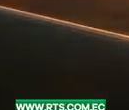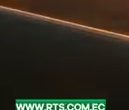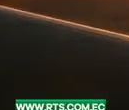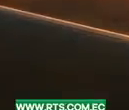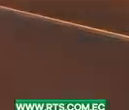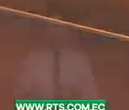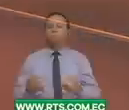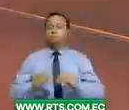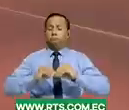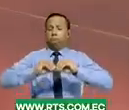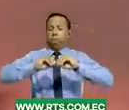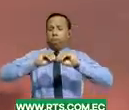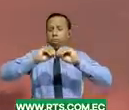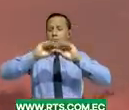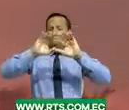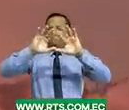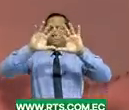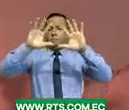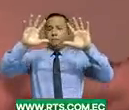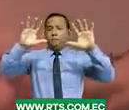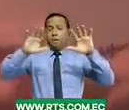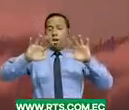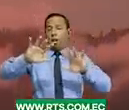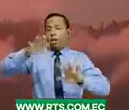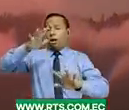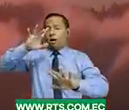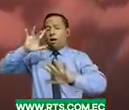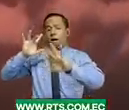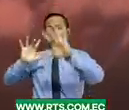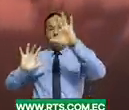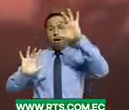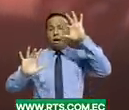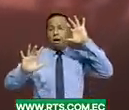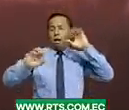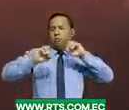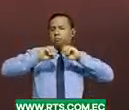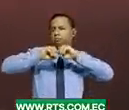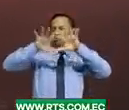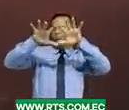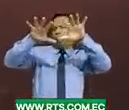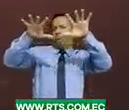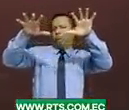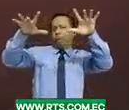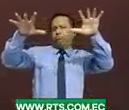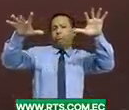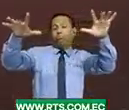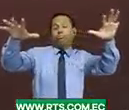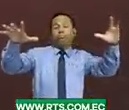Con cada amanecer, los rayos de luz despuntan en el horizonte y lo inundan todo.